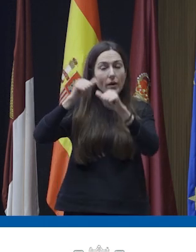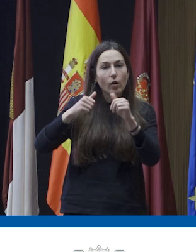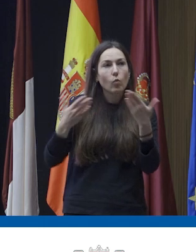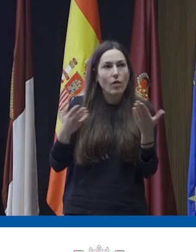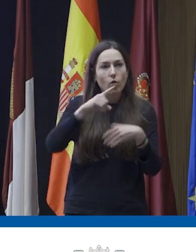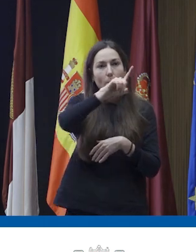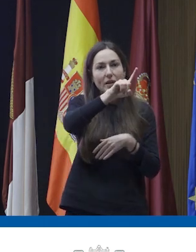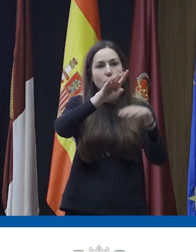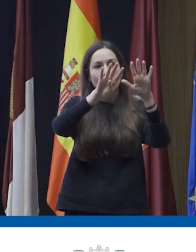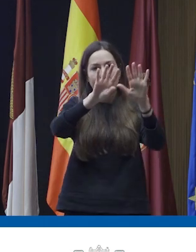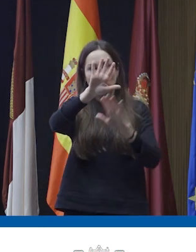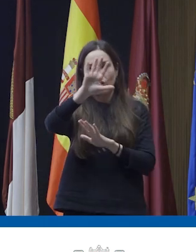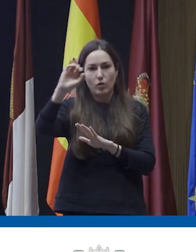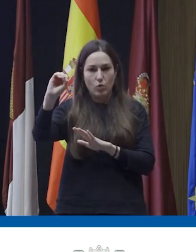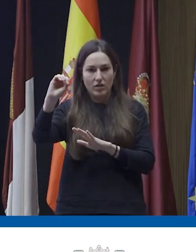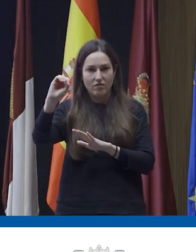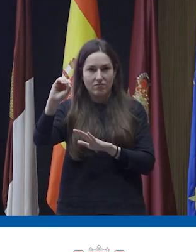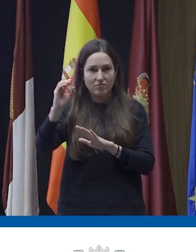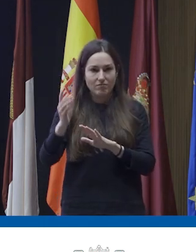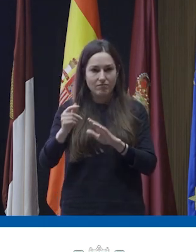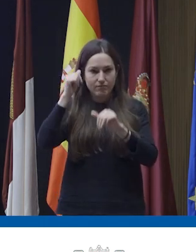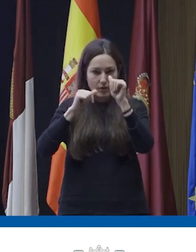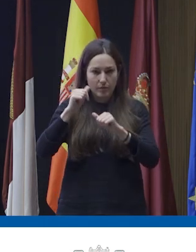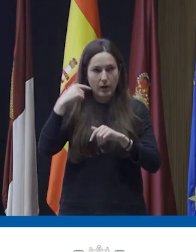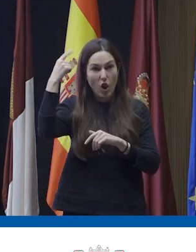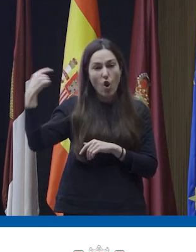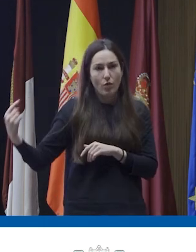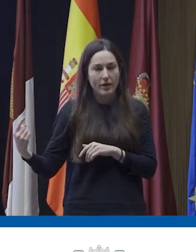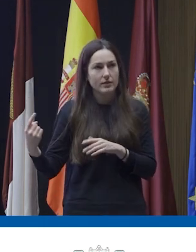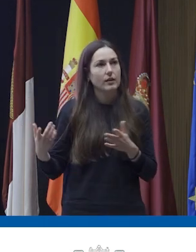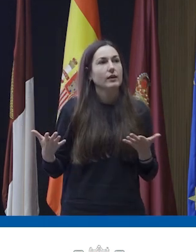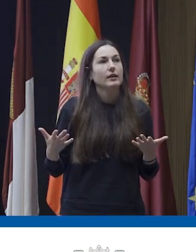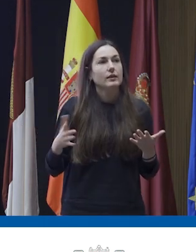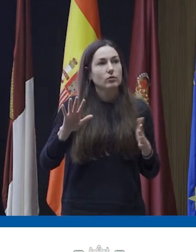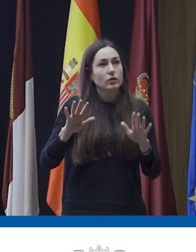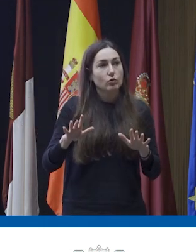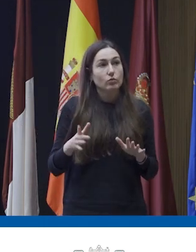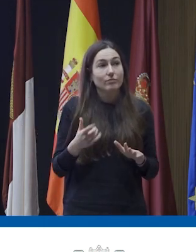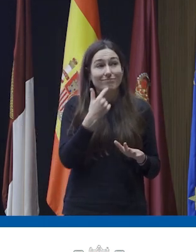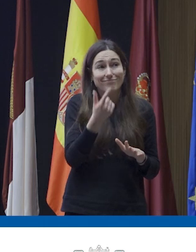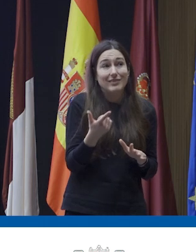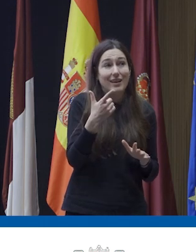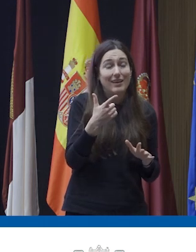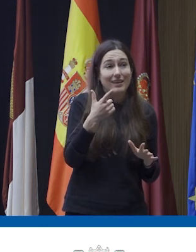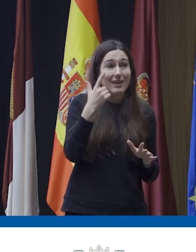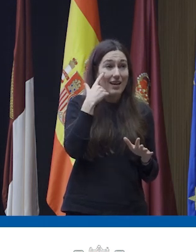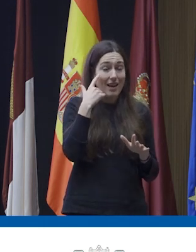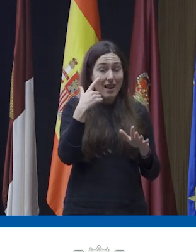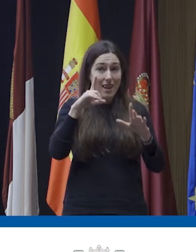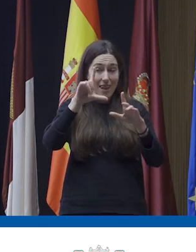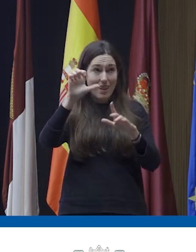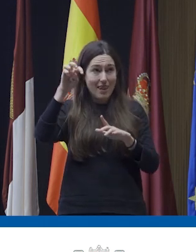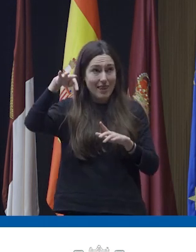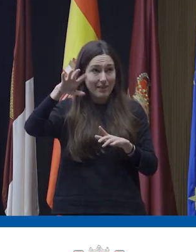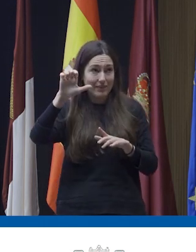Londres. Y entonces, bueno, pues esto ya nos lleva a nuestras lentes intraoculares, que tenemos aquí muchas, pero bueno, para que lo tengáis en